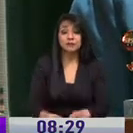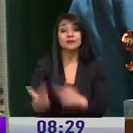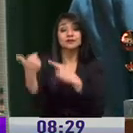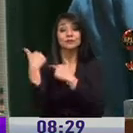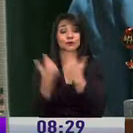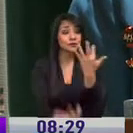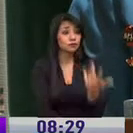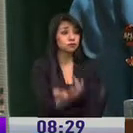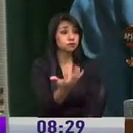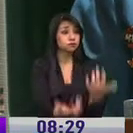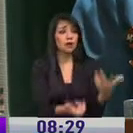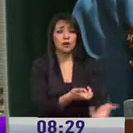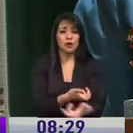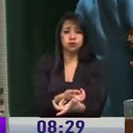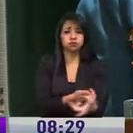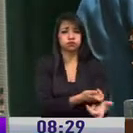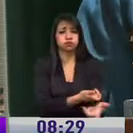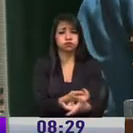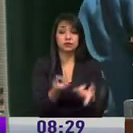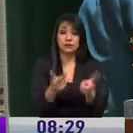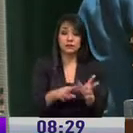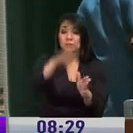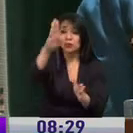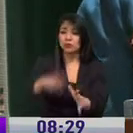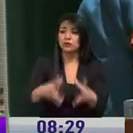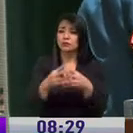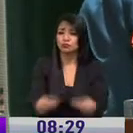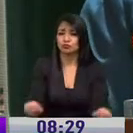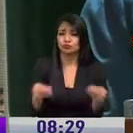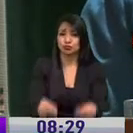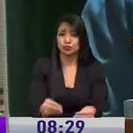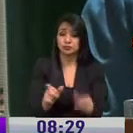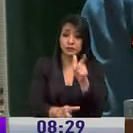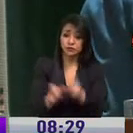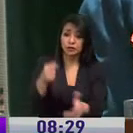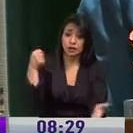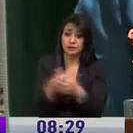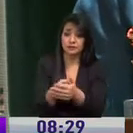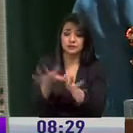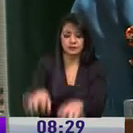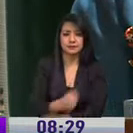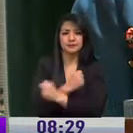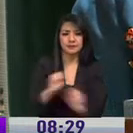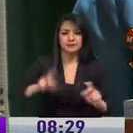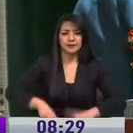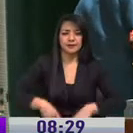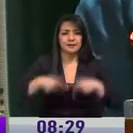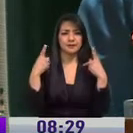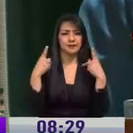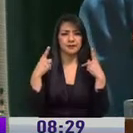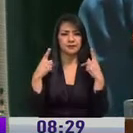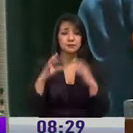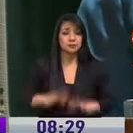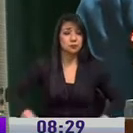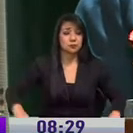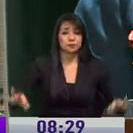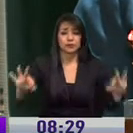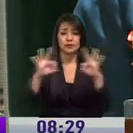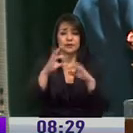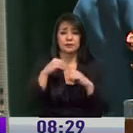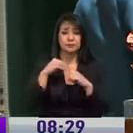el fuego, de rescates de montaña, socorrer a personas en accidentes de tránsito, procurando de forma